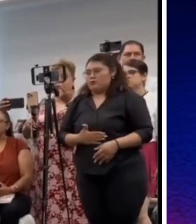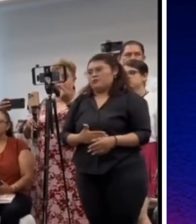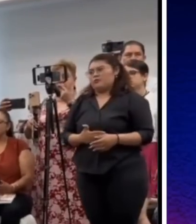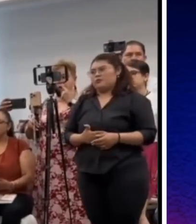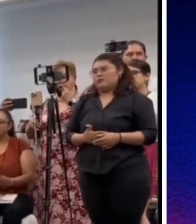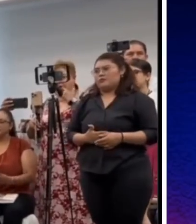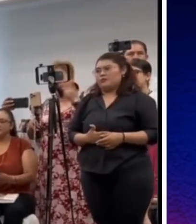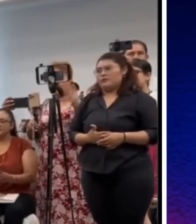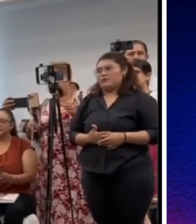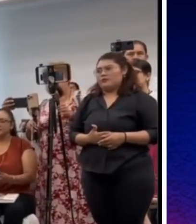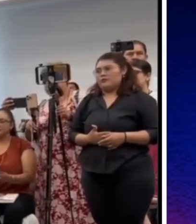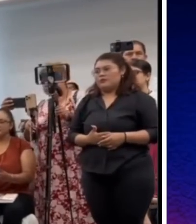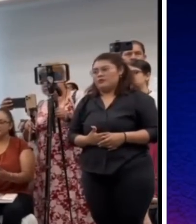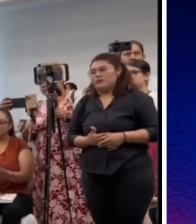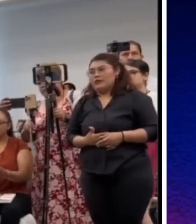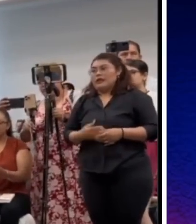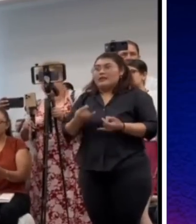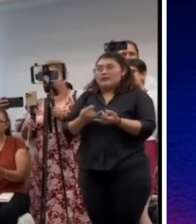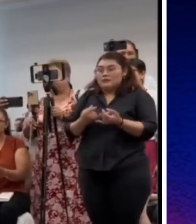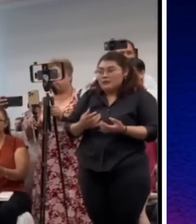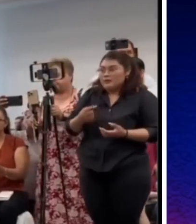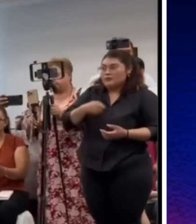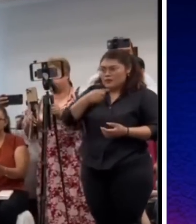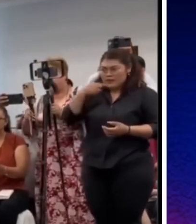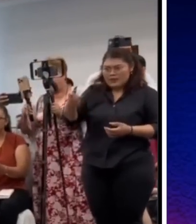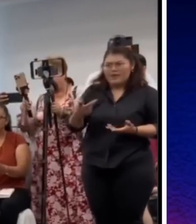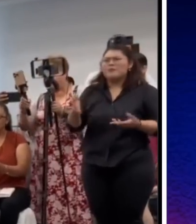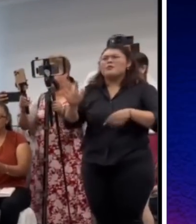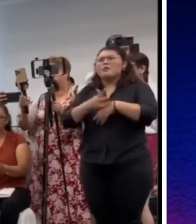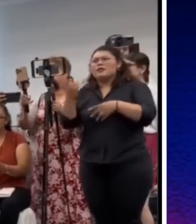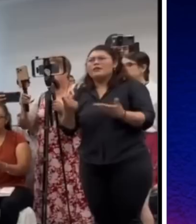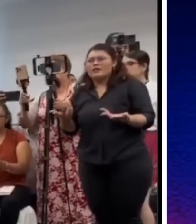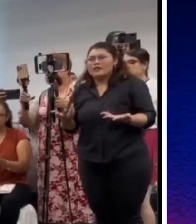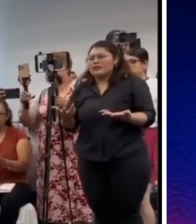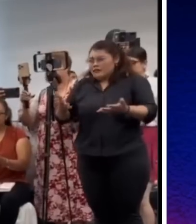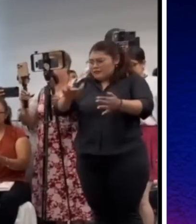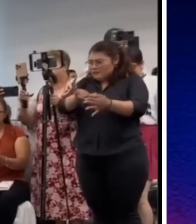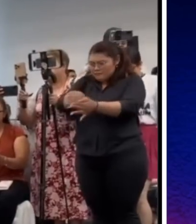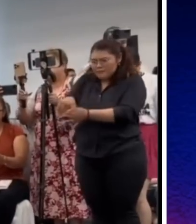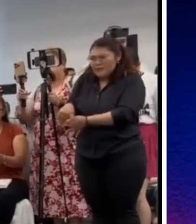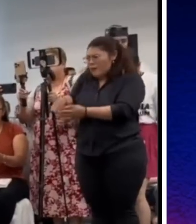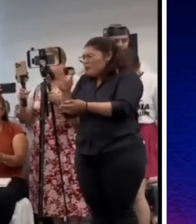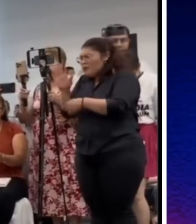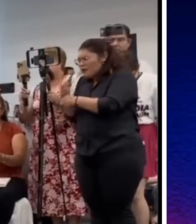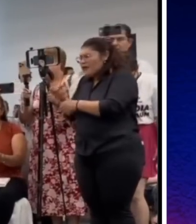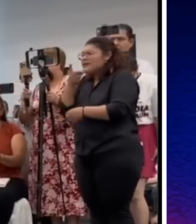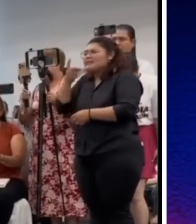Finalmente que se encubriera. No sabíamos por qué razón. pero que se